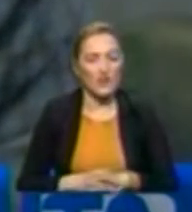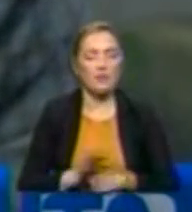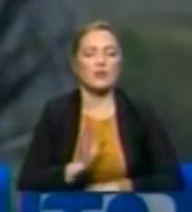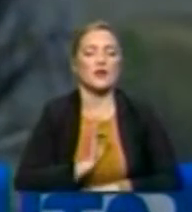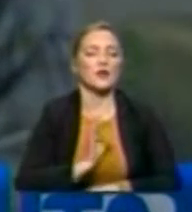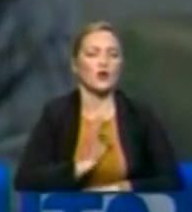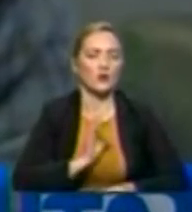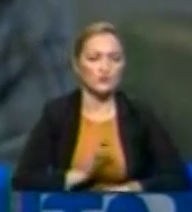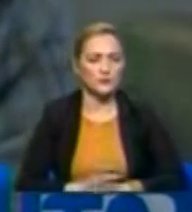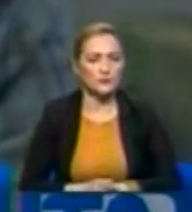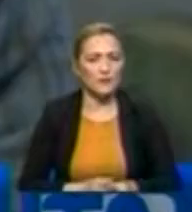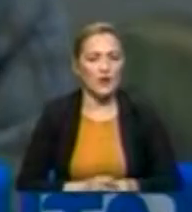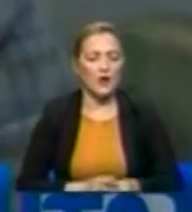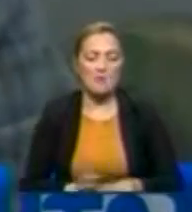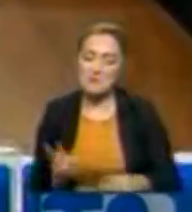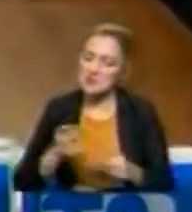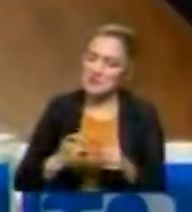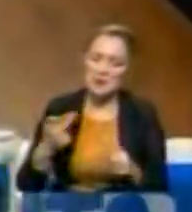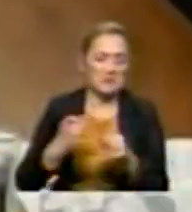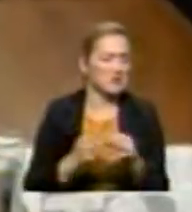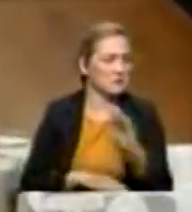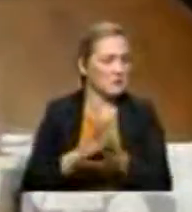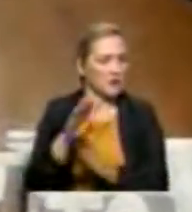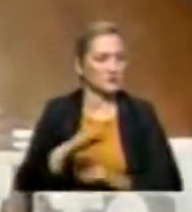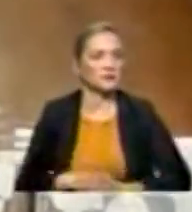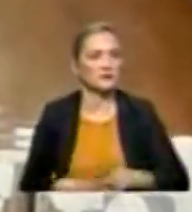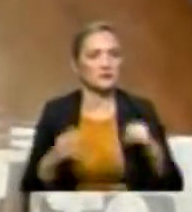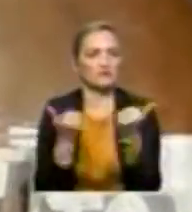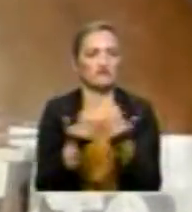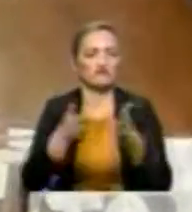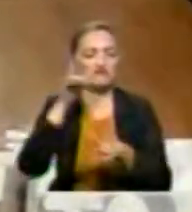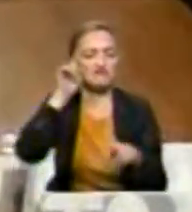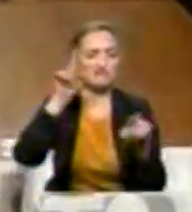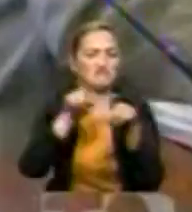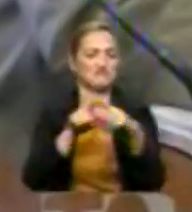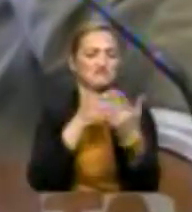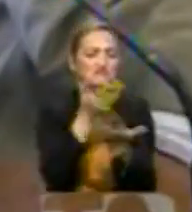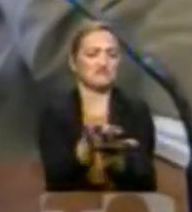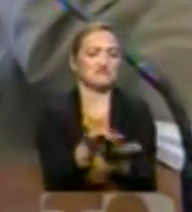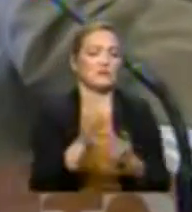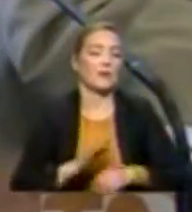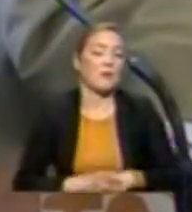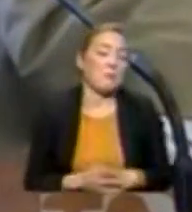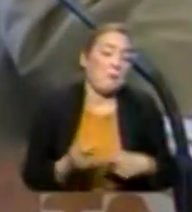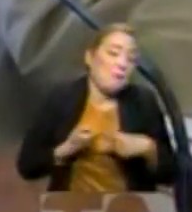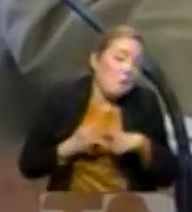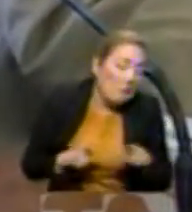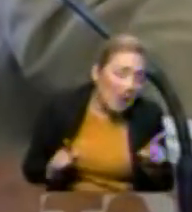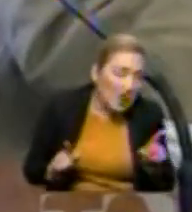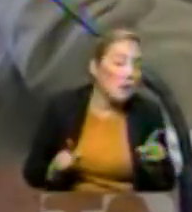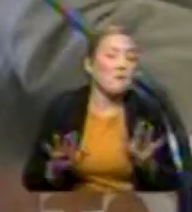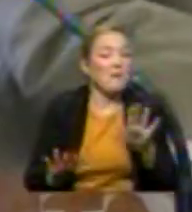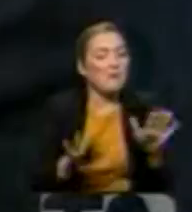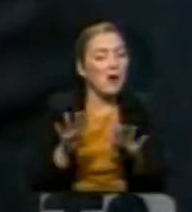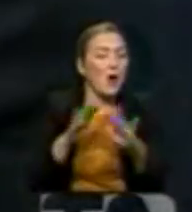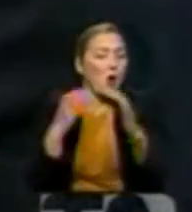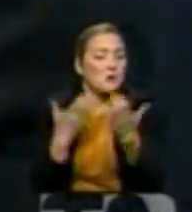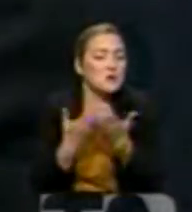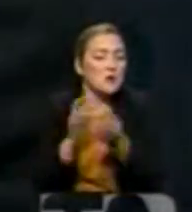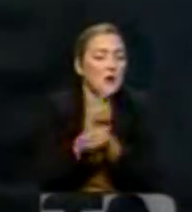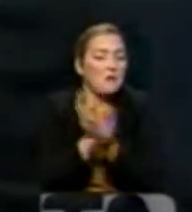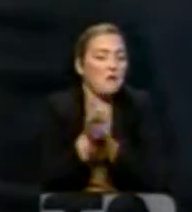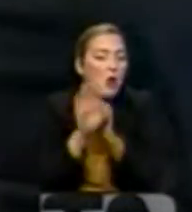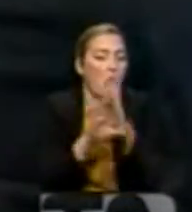técnico y al mismo tiempo más participativo. Los legisladores están de acuerdo con su propuesta. Sin embargo, creen que esta comisión no podrá enmendar